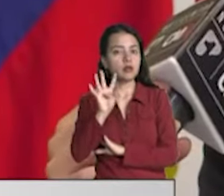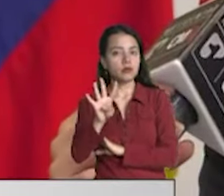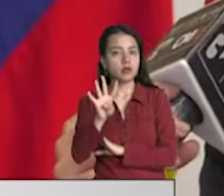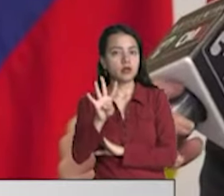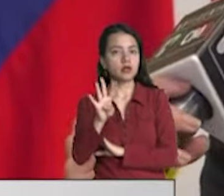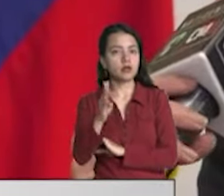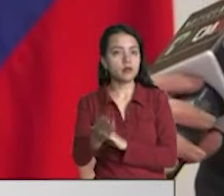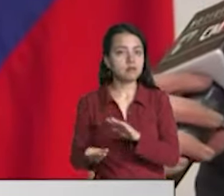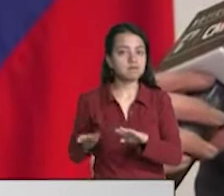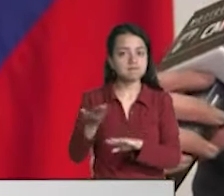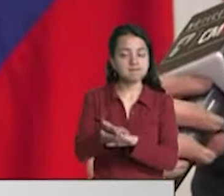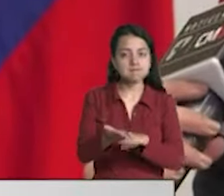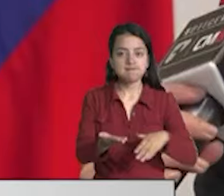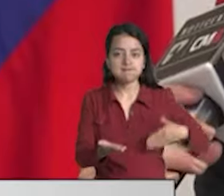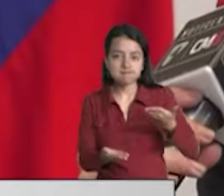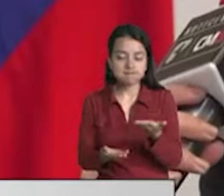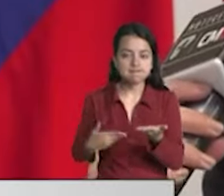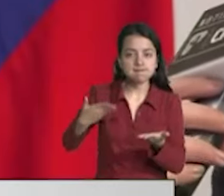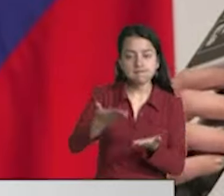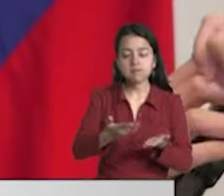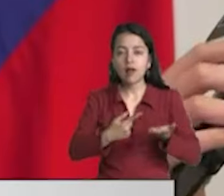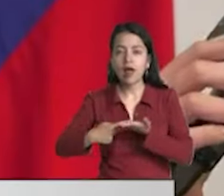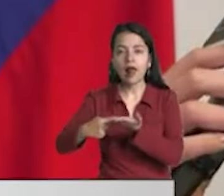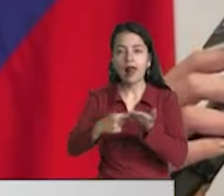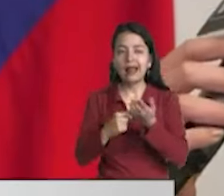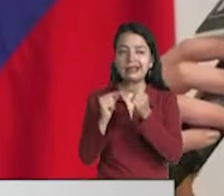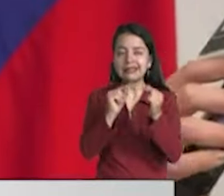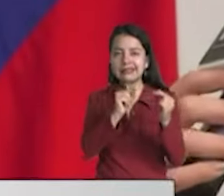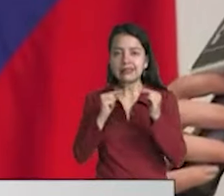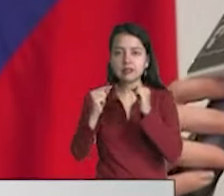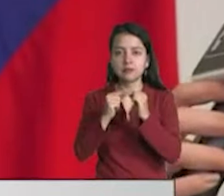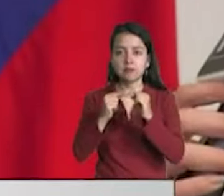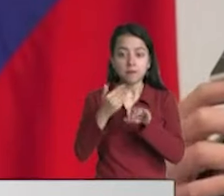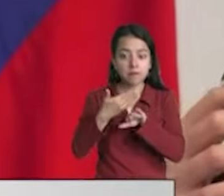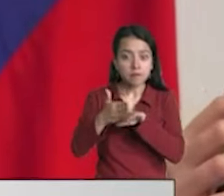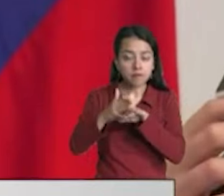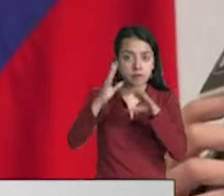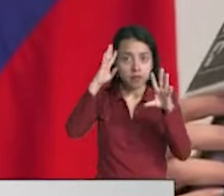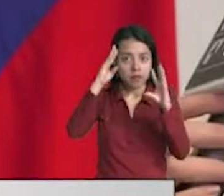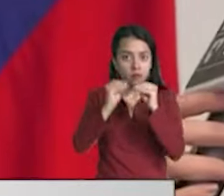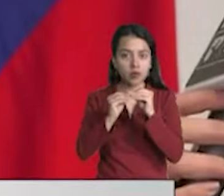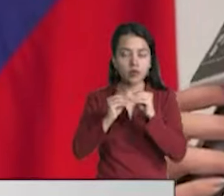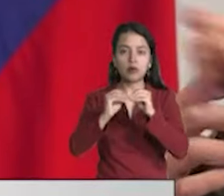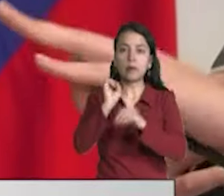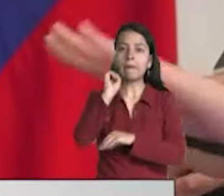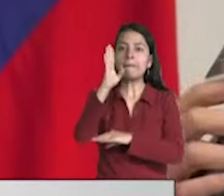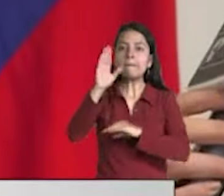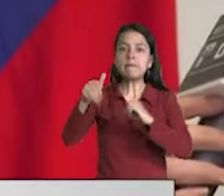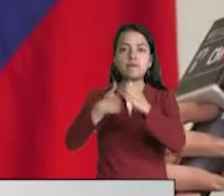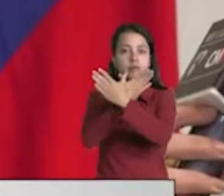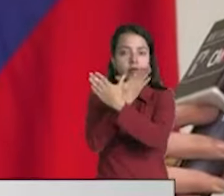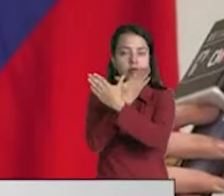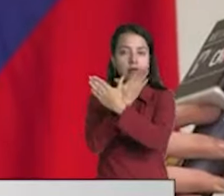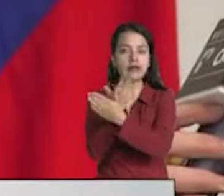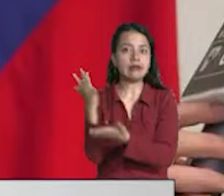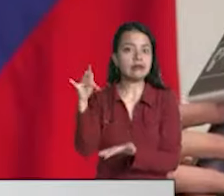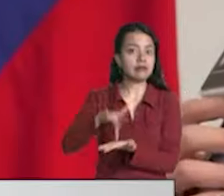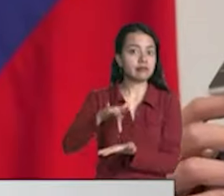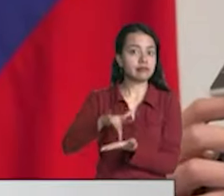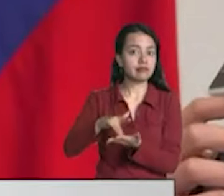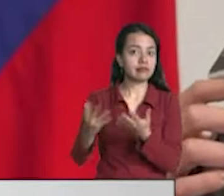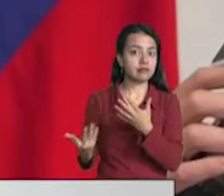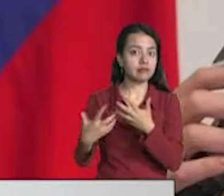más proposiciones, que fue muy debatido y al que pudieron llegar a un acuerdo al final. El Banco de la República entra a jugar en este